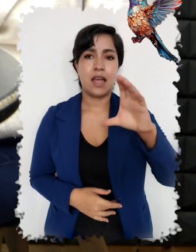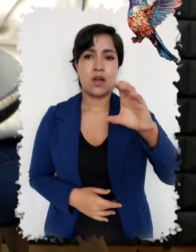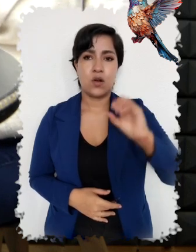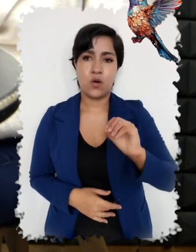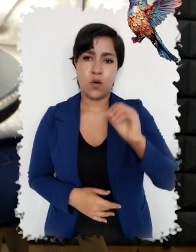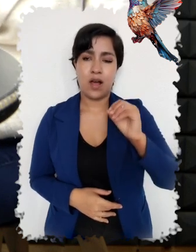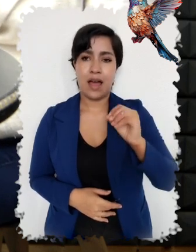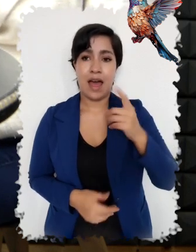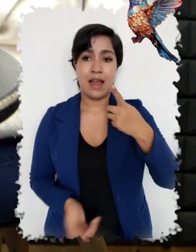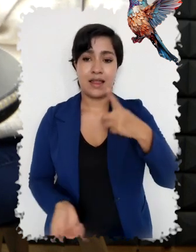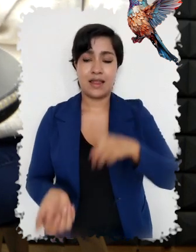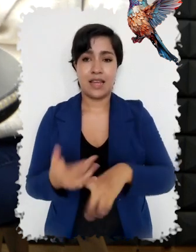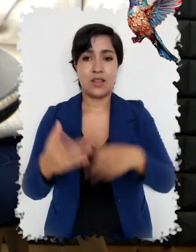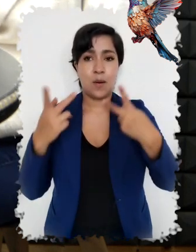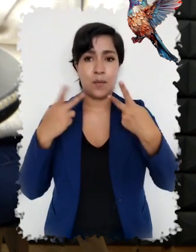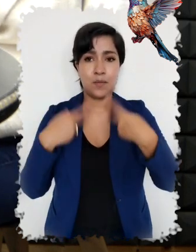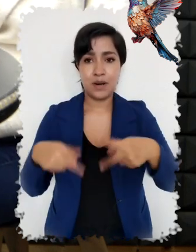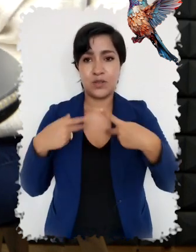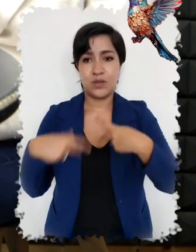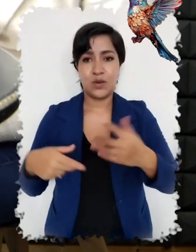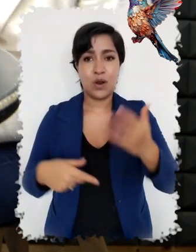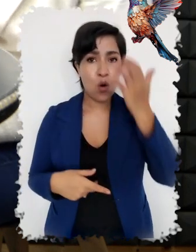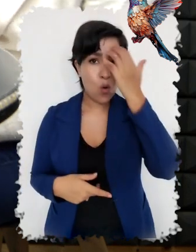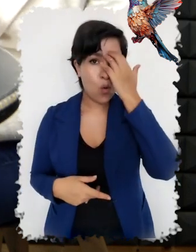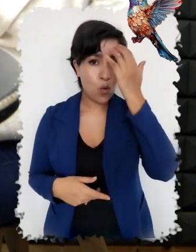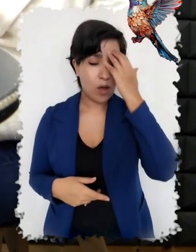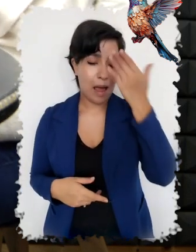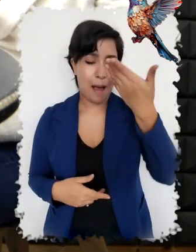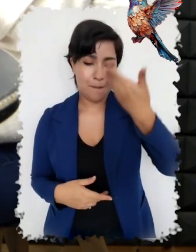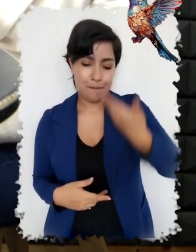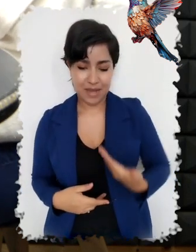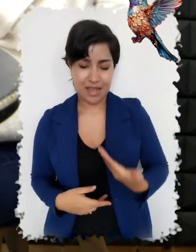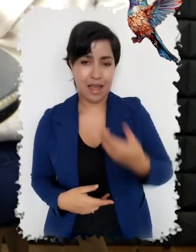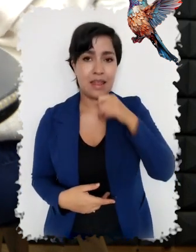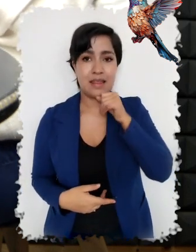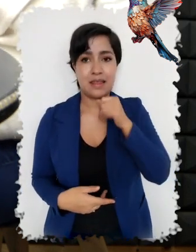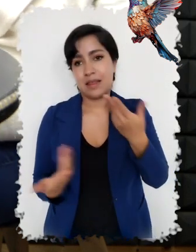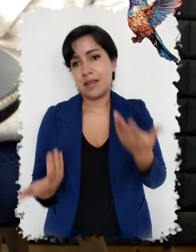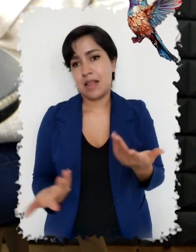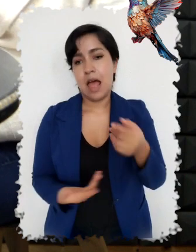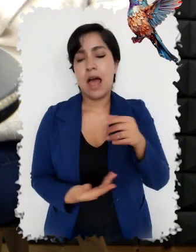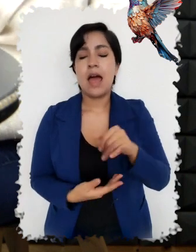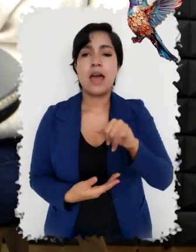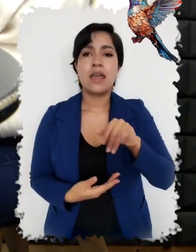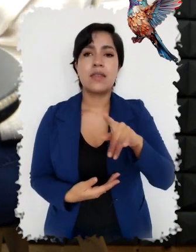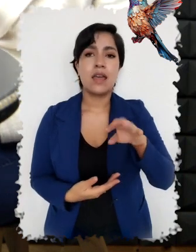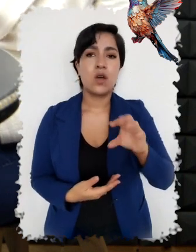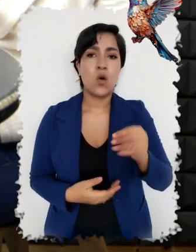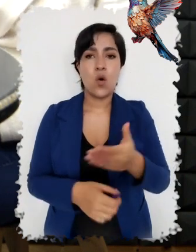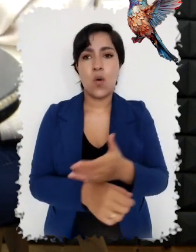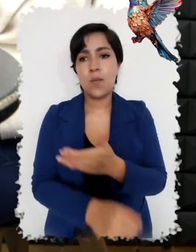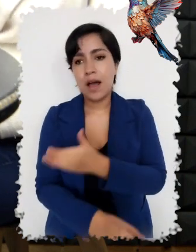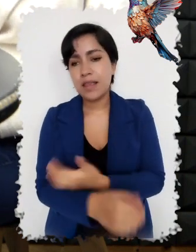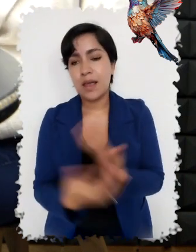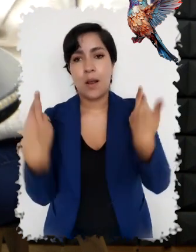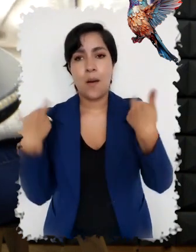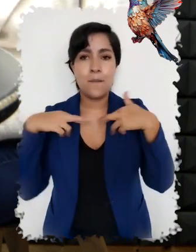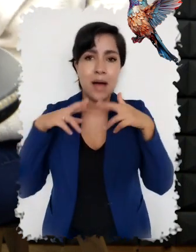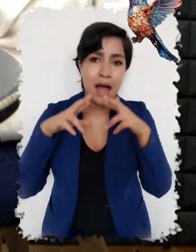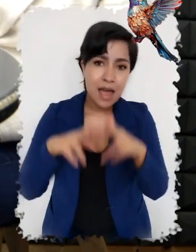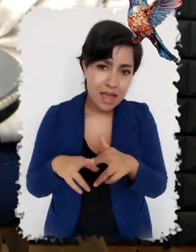hay hay personas que que me conocen allí en el indeco mis compañeros los